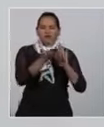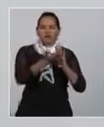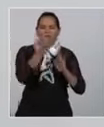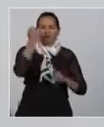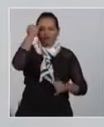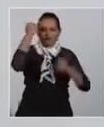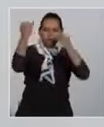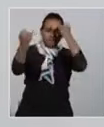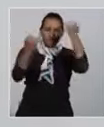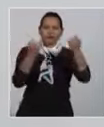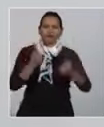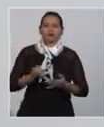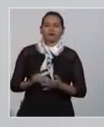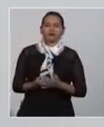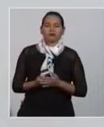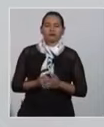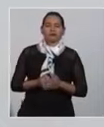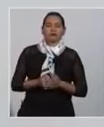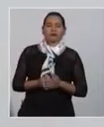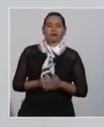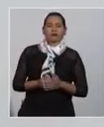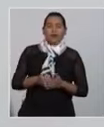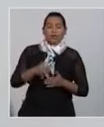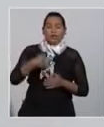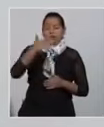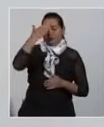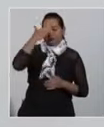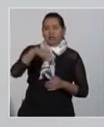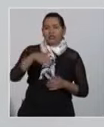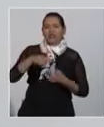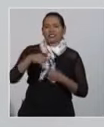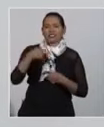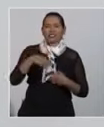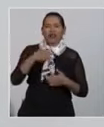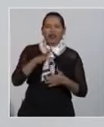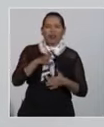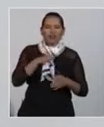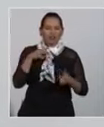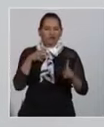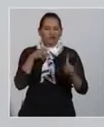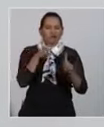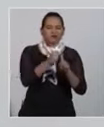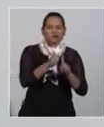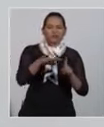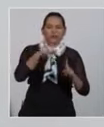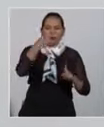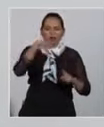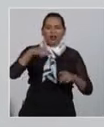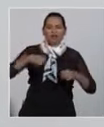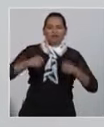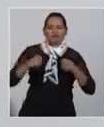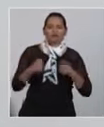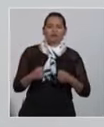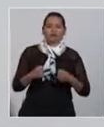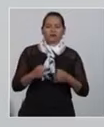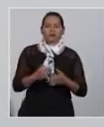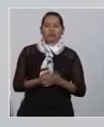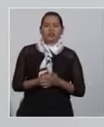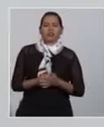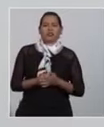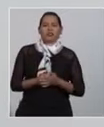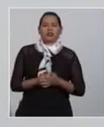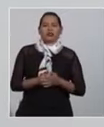Estado enfrenta retos muy importantes en el sentido de la seguridad, también retos en la falta de empleos